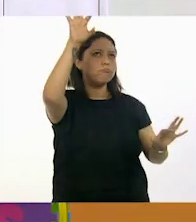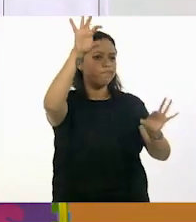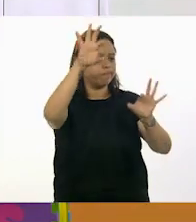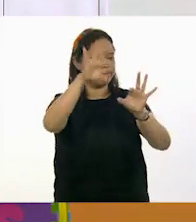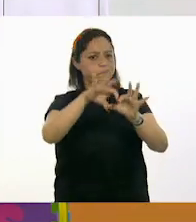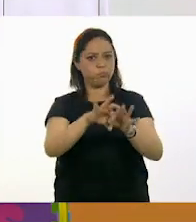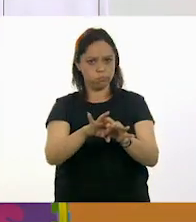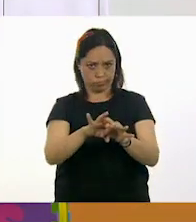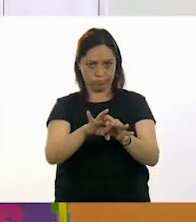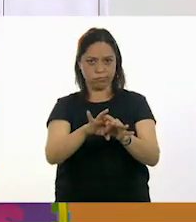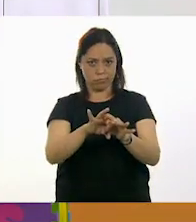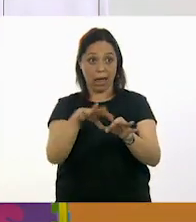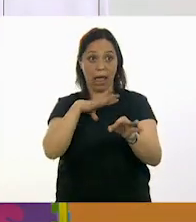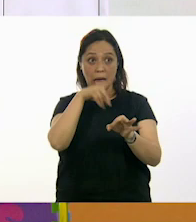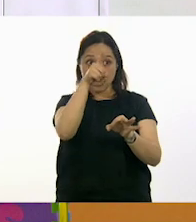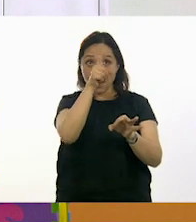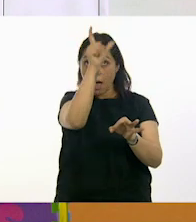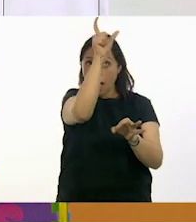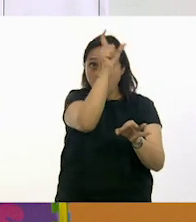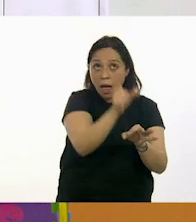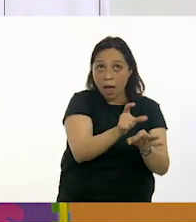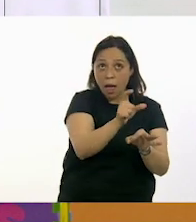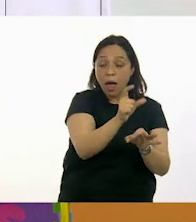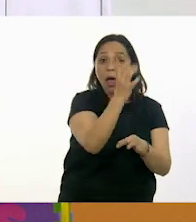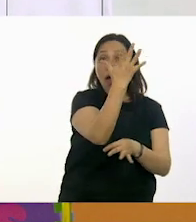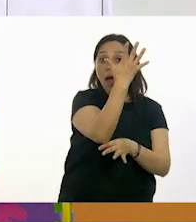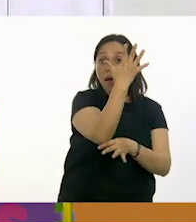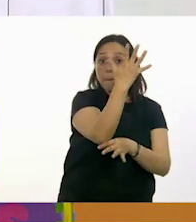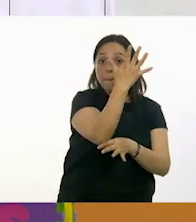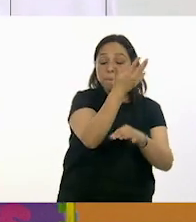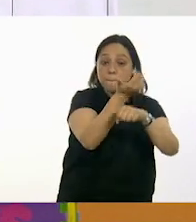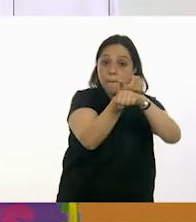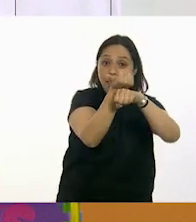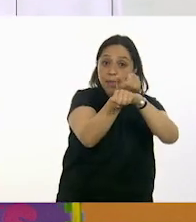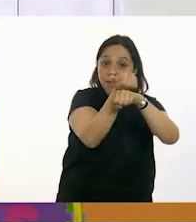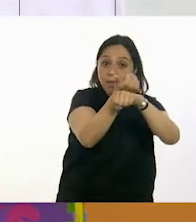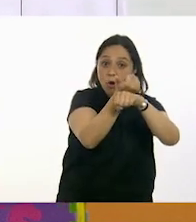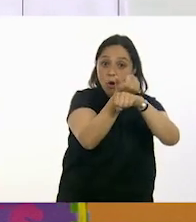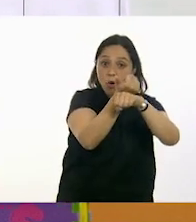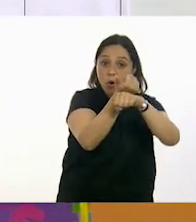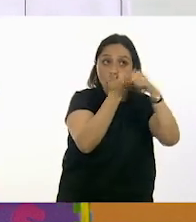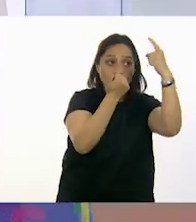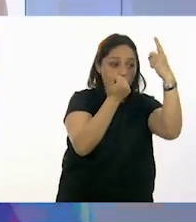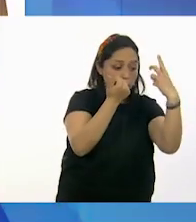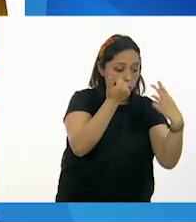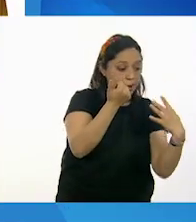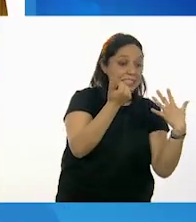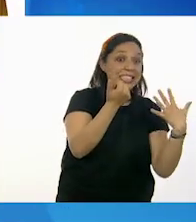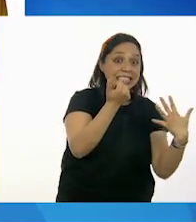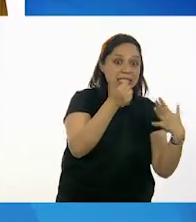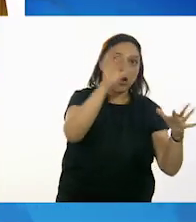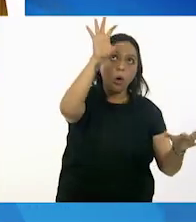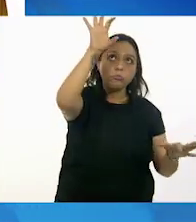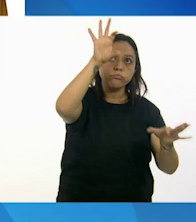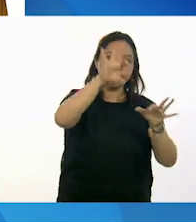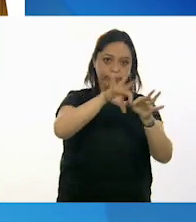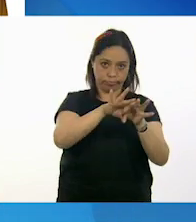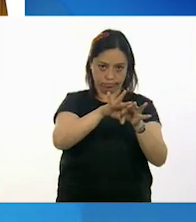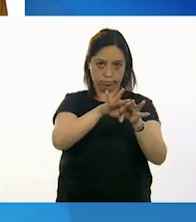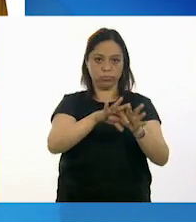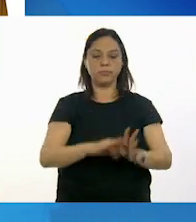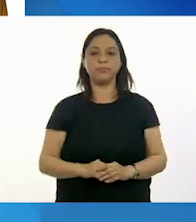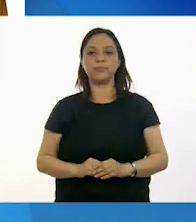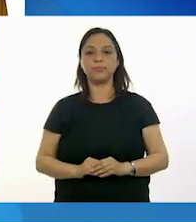está. Amarillo, aquí está el 5 y aquí está la columna del árbol amarillo.